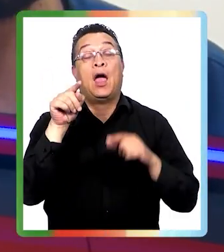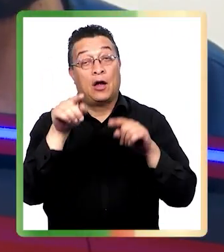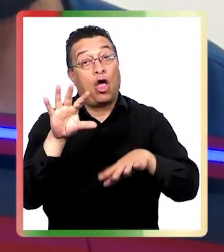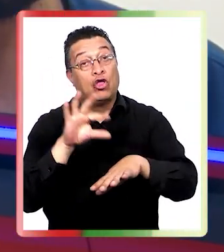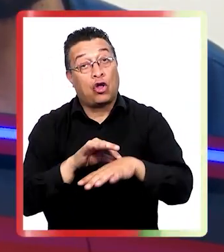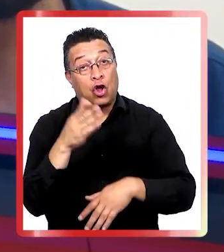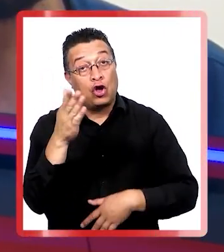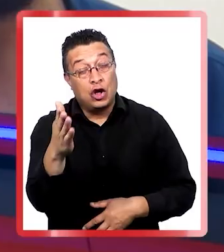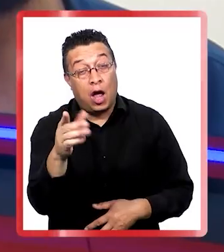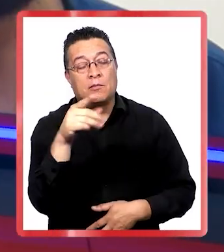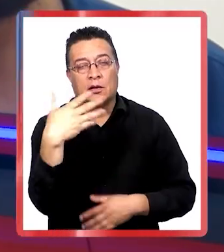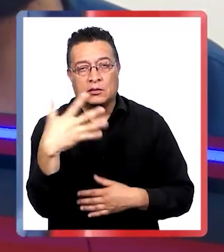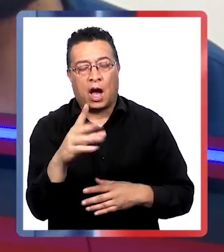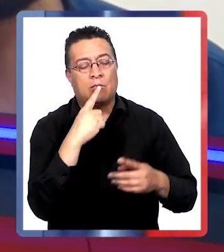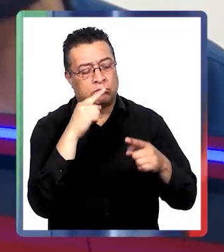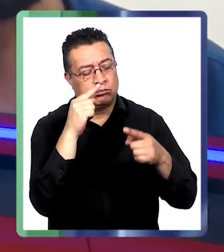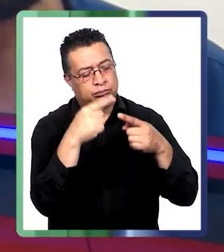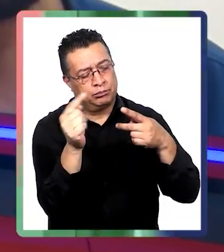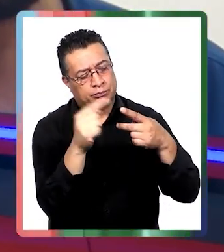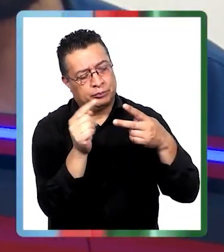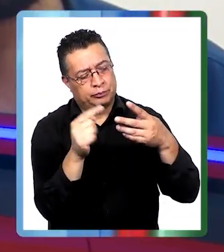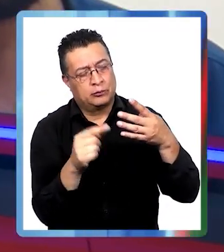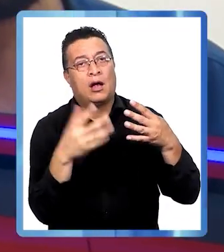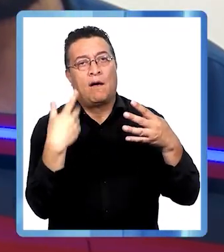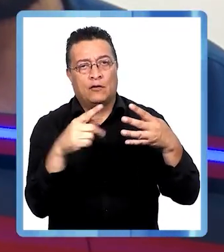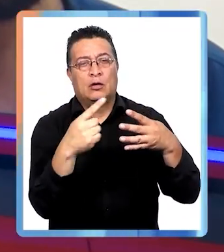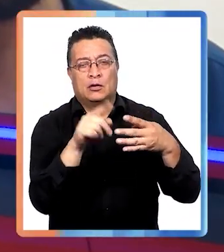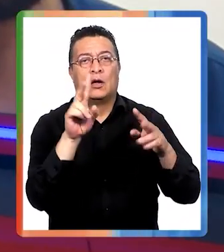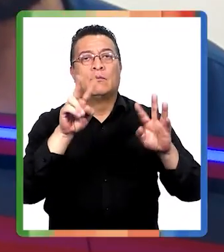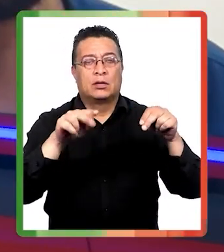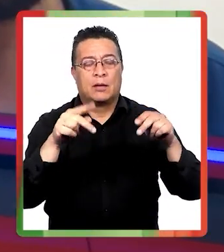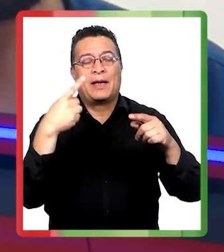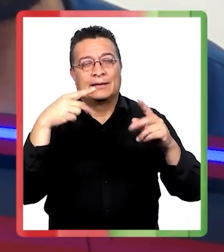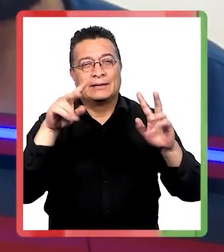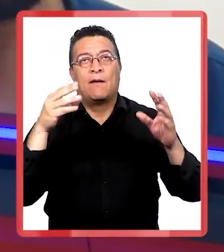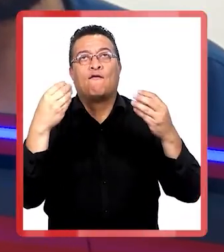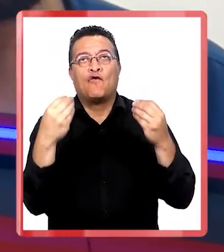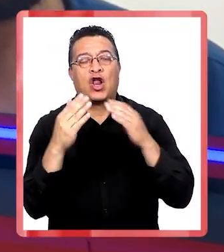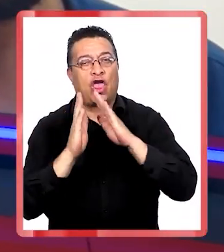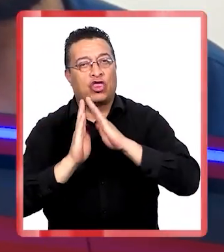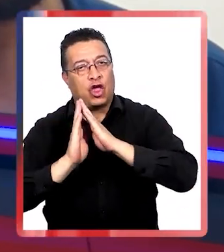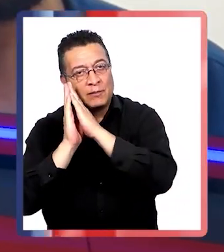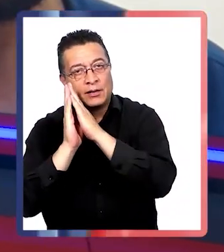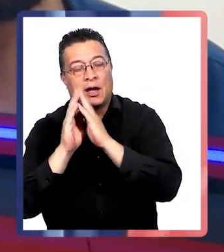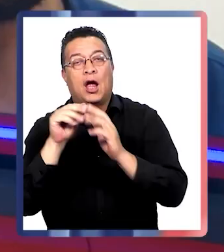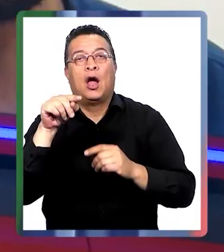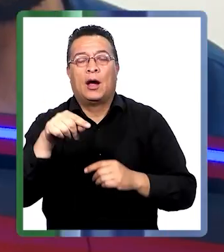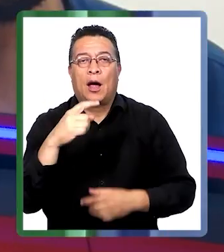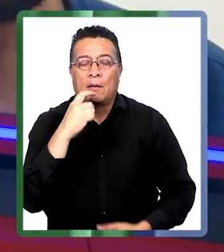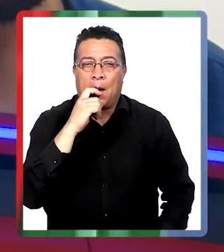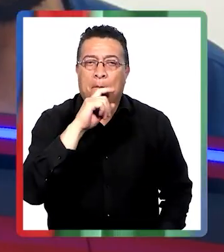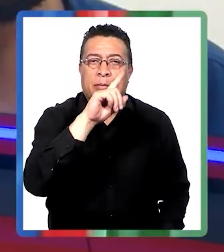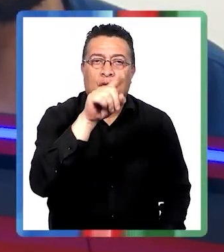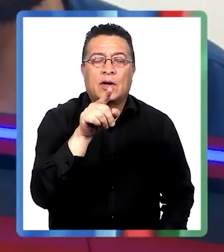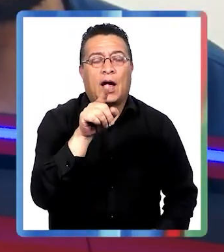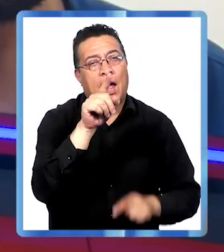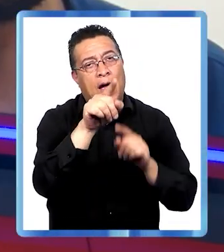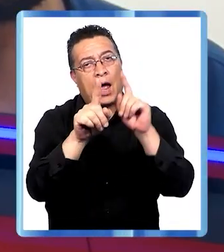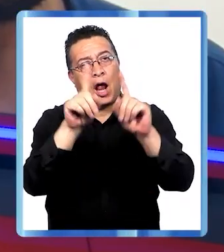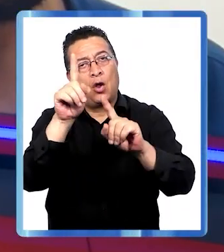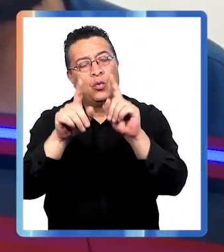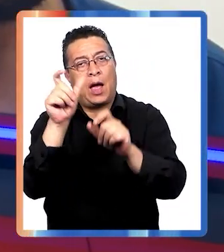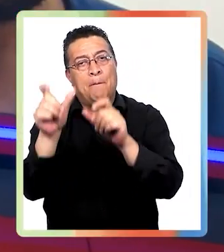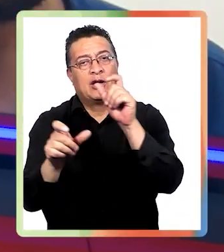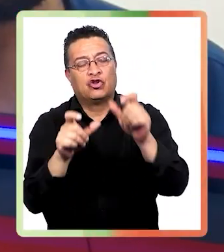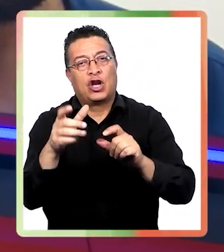Glasinovich. Doctor, ya hemos tocado diversos puntos, hemos visto diversos frentes respecto al buen dormir. Y yo quería preguntar a